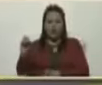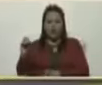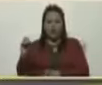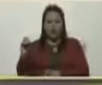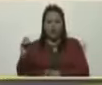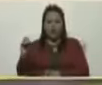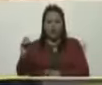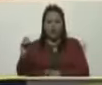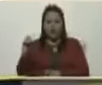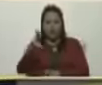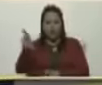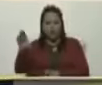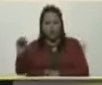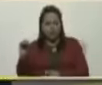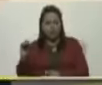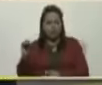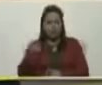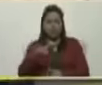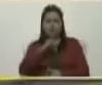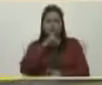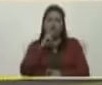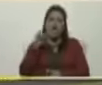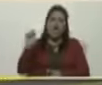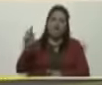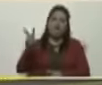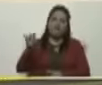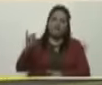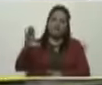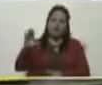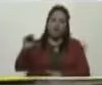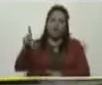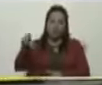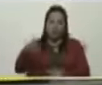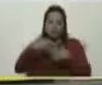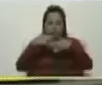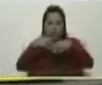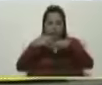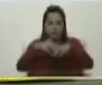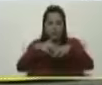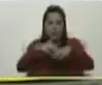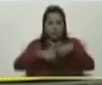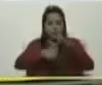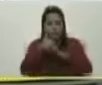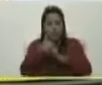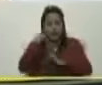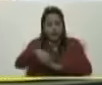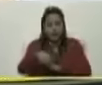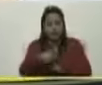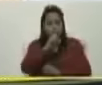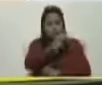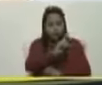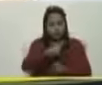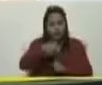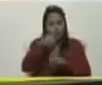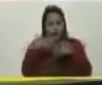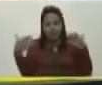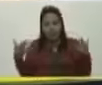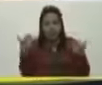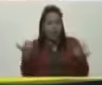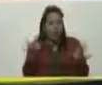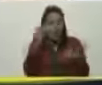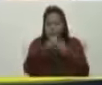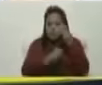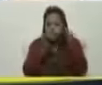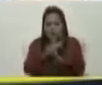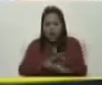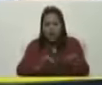una avícola. Tenemos una de las avícolas más grandes del país, que ahorita, presidente, no está haciendo nada. Tiene